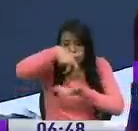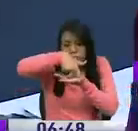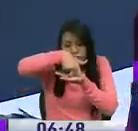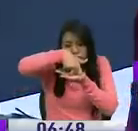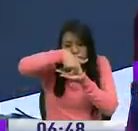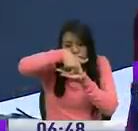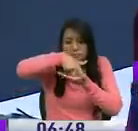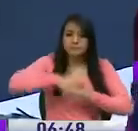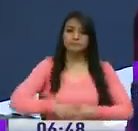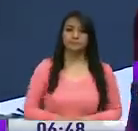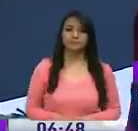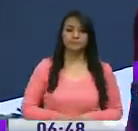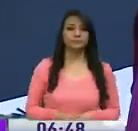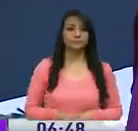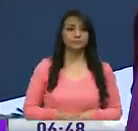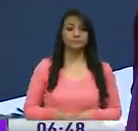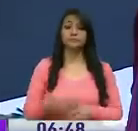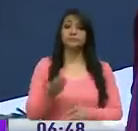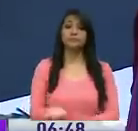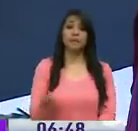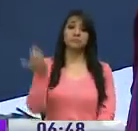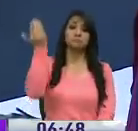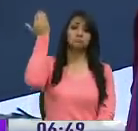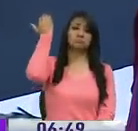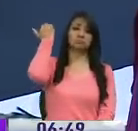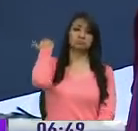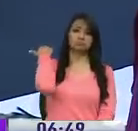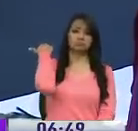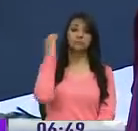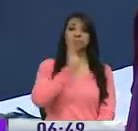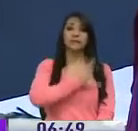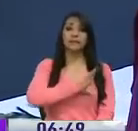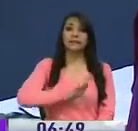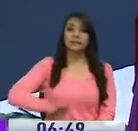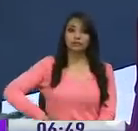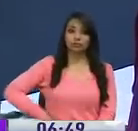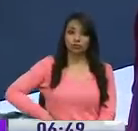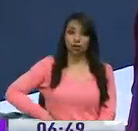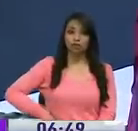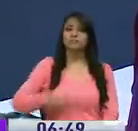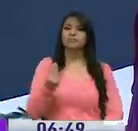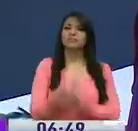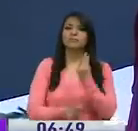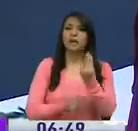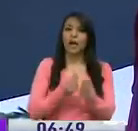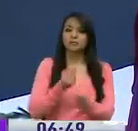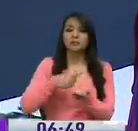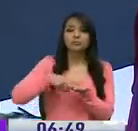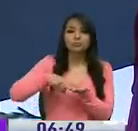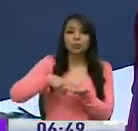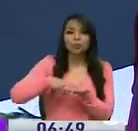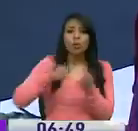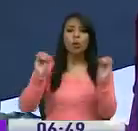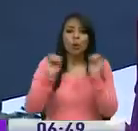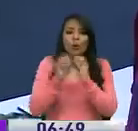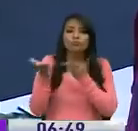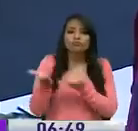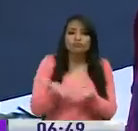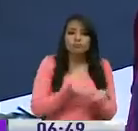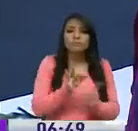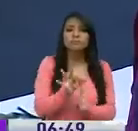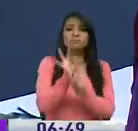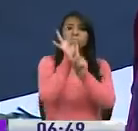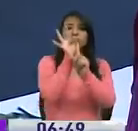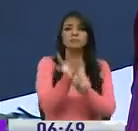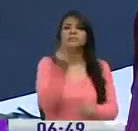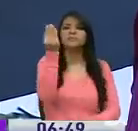antes del cristianismo había una ceremonia especial que solían hacer